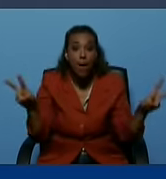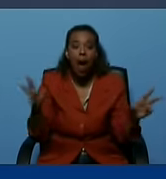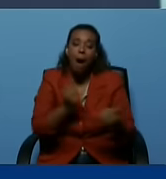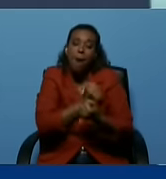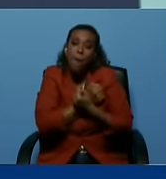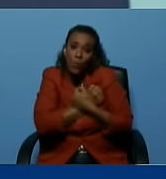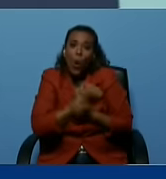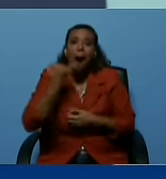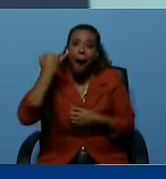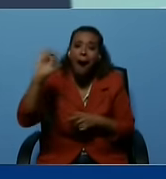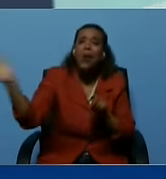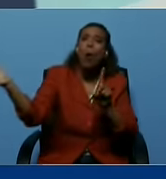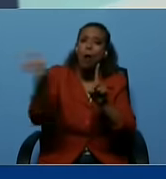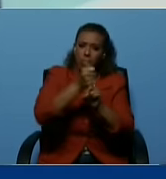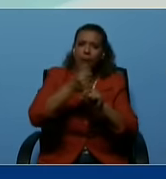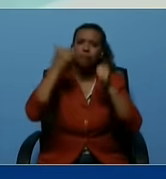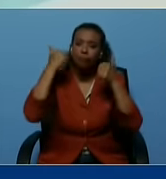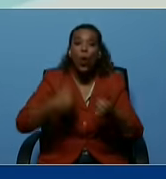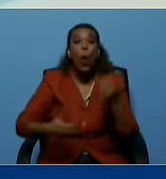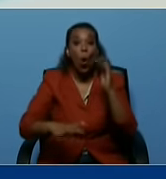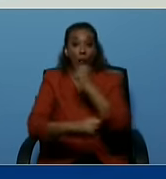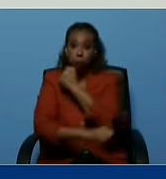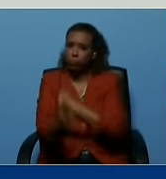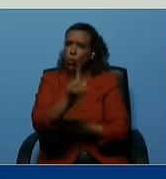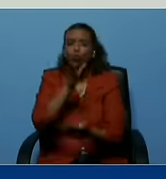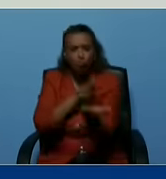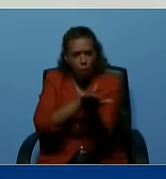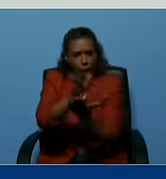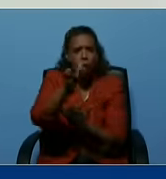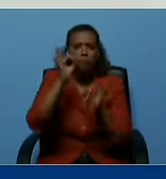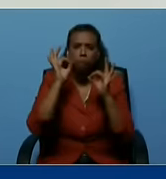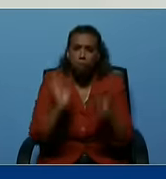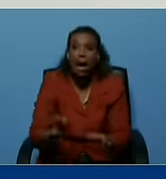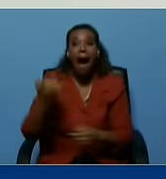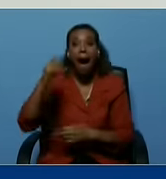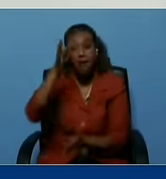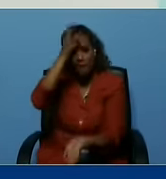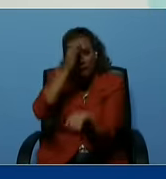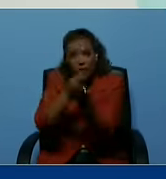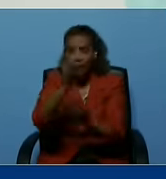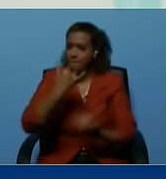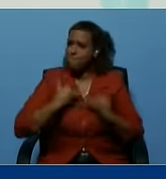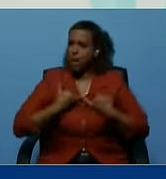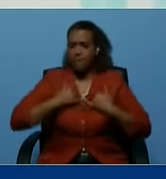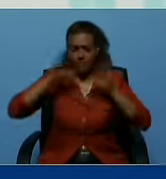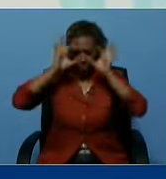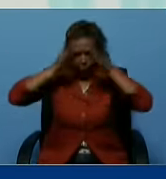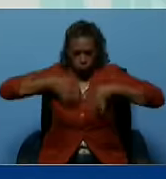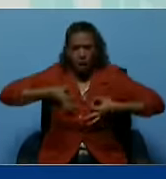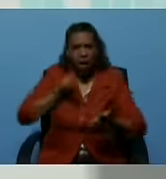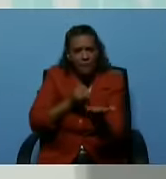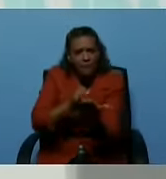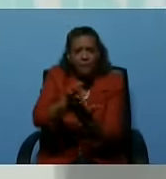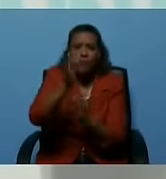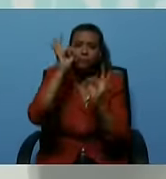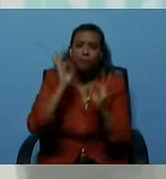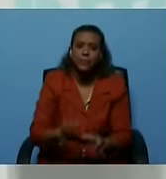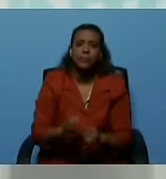amor, podemos avanzar con lealtad en el progreso y tener fe en lo nuestro, tener fe en lo